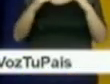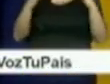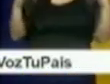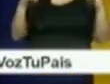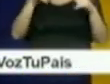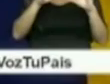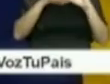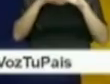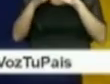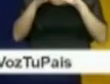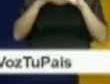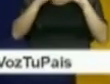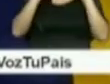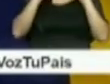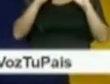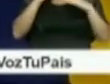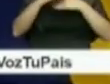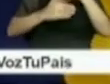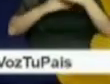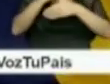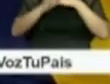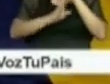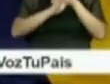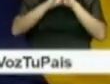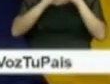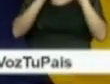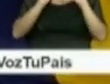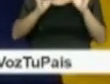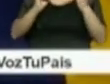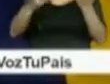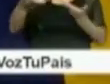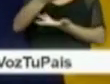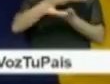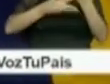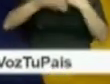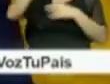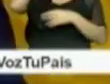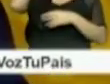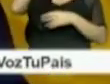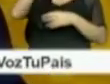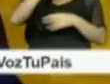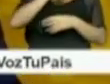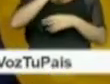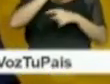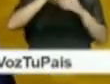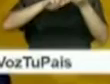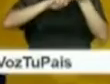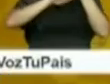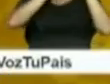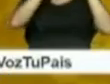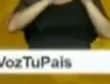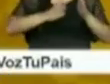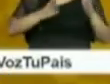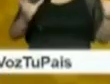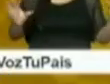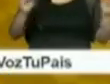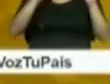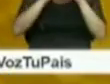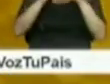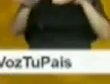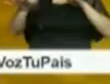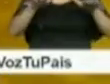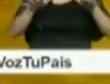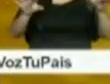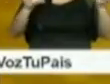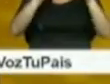la cooperación pragmática para el desarrollo, el intercambio cultural de talento humano y de talento humano y la